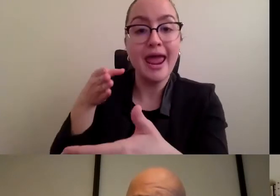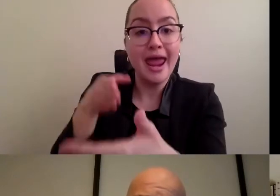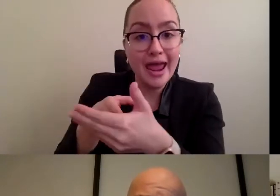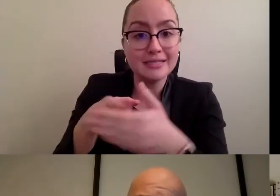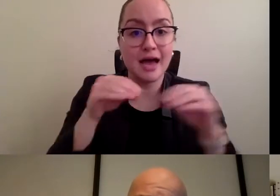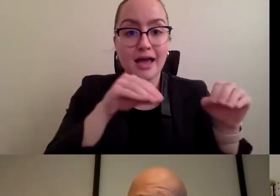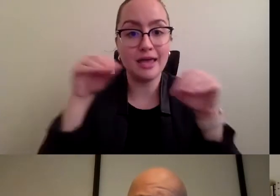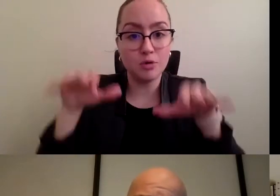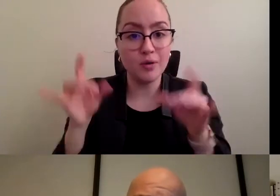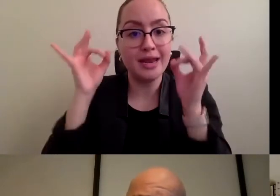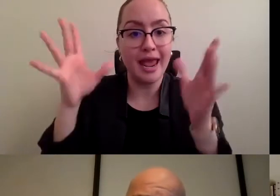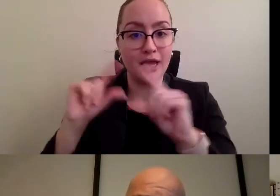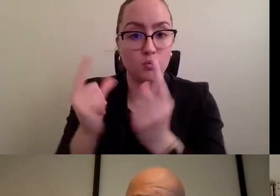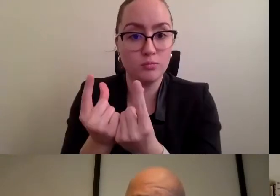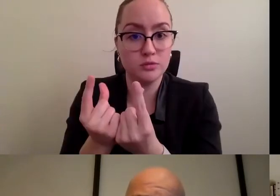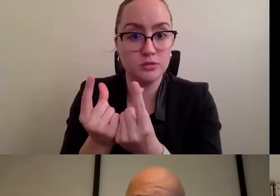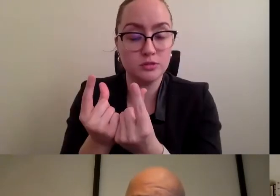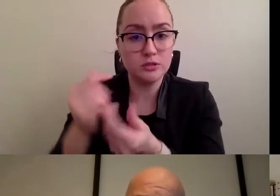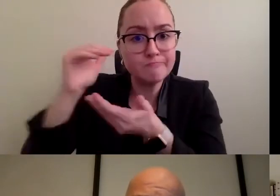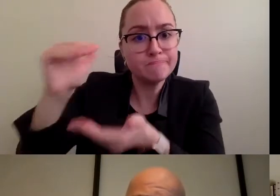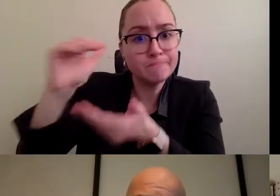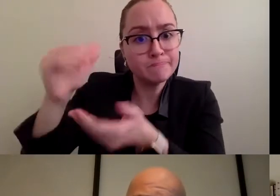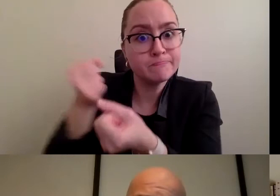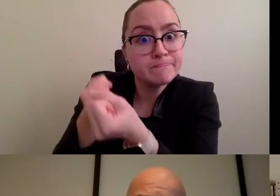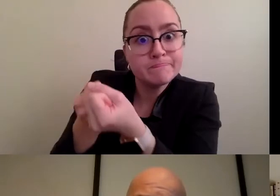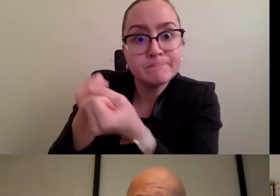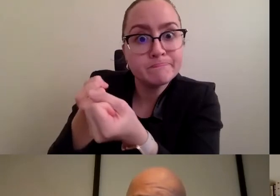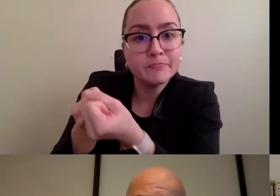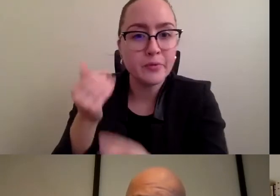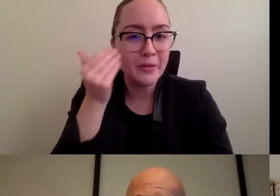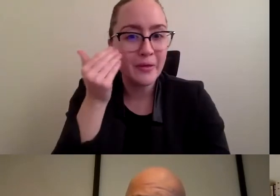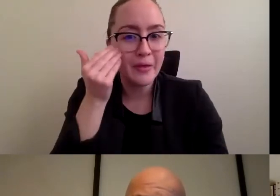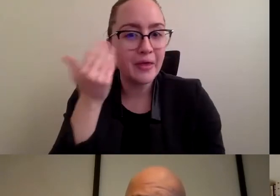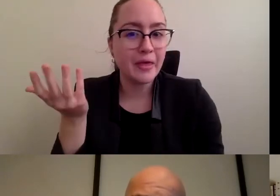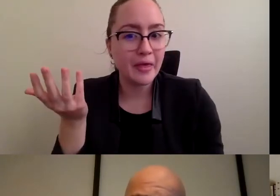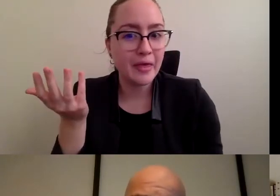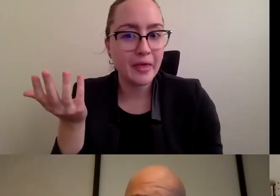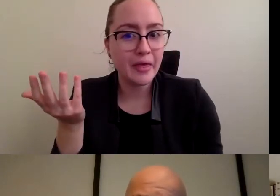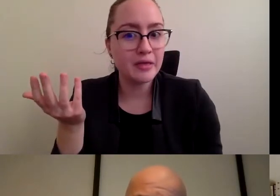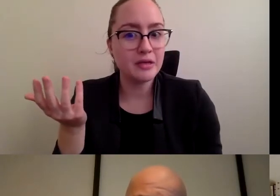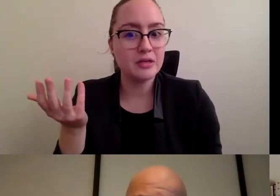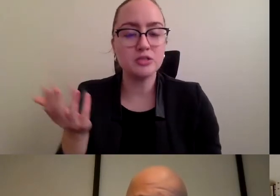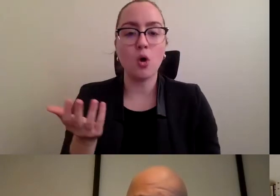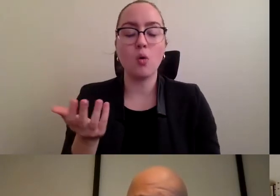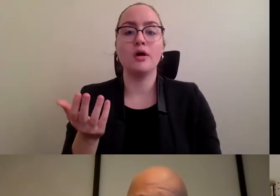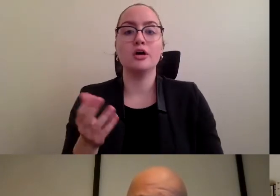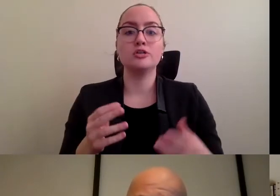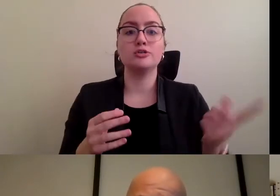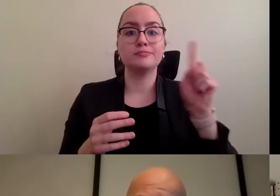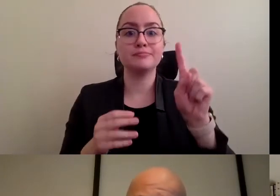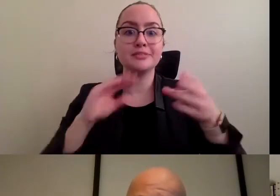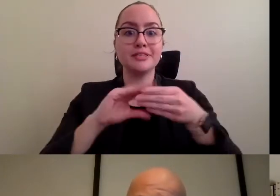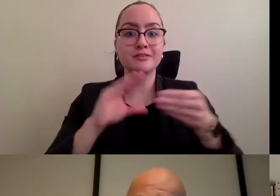180 millones de dólares a estos tipos de grupos de odio, quienes fomentan esta retórica